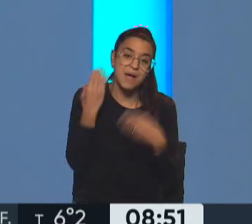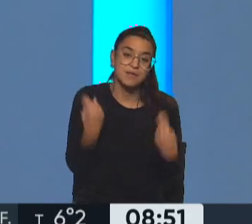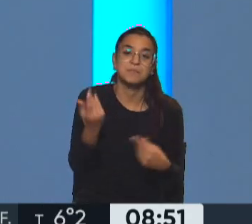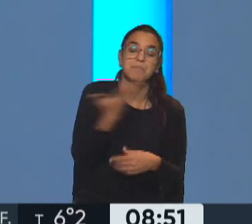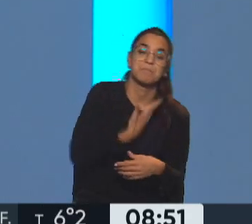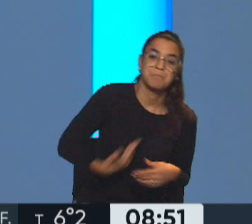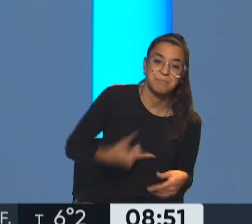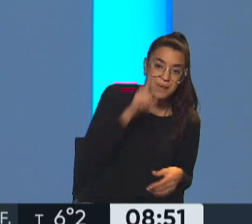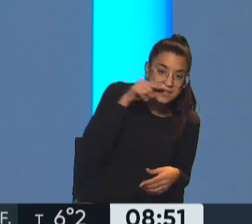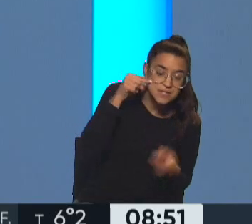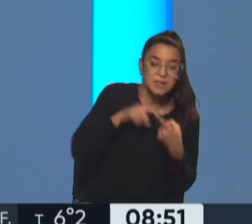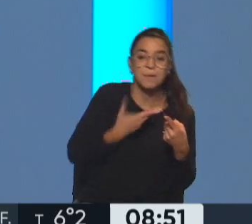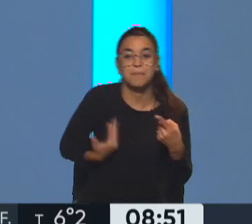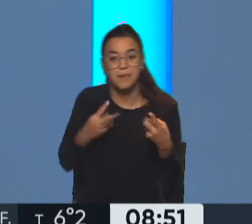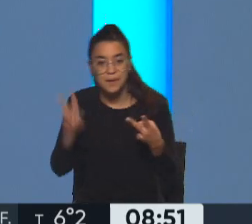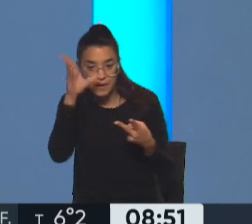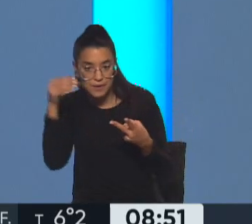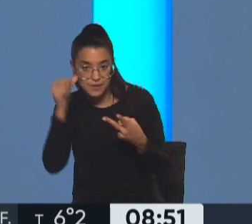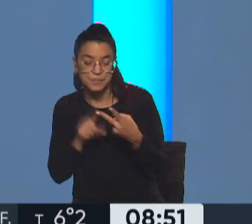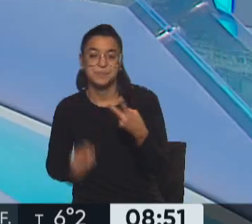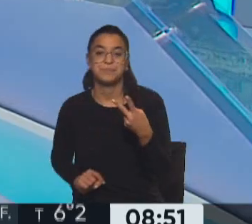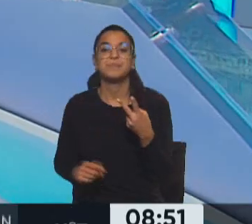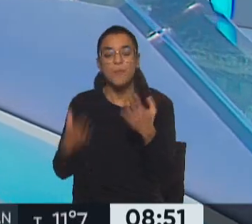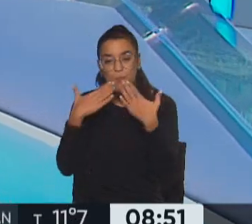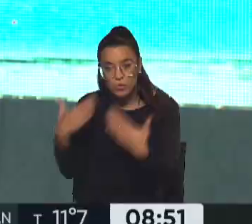presidente alberto fernández y la vice presidenta cristina fernández x muchas gracias